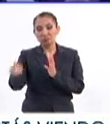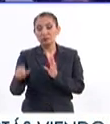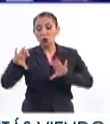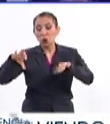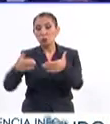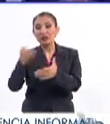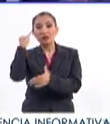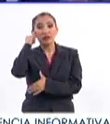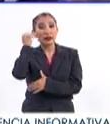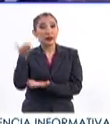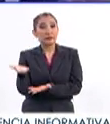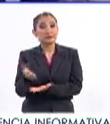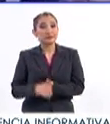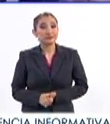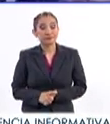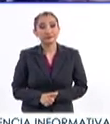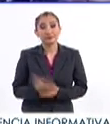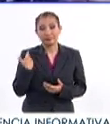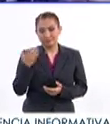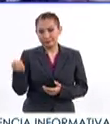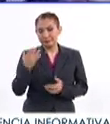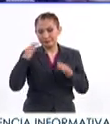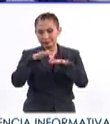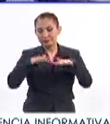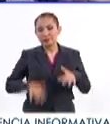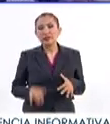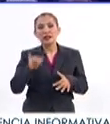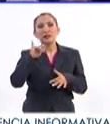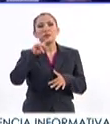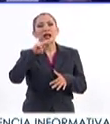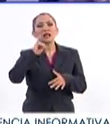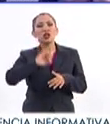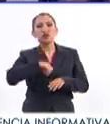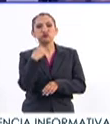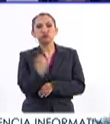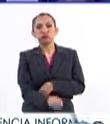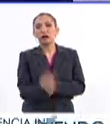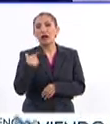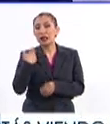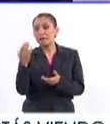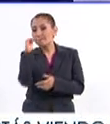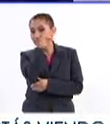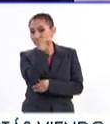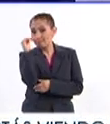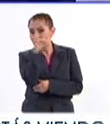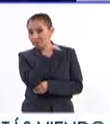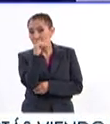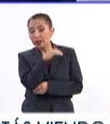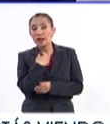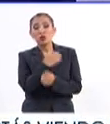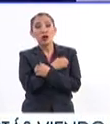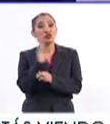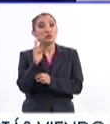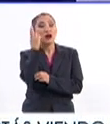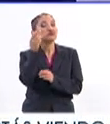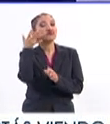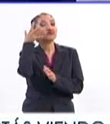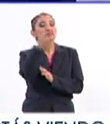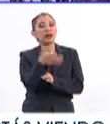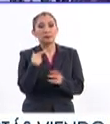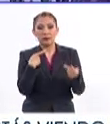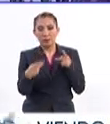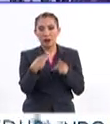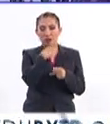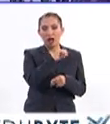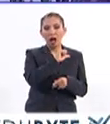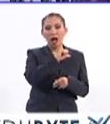las comunidades indígenas. Durante el foro Implicaciones de la obligatoriedad y gratuidad de la educación superior en México,